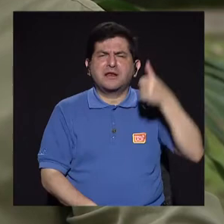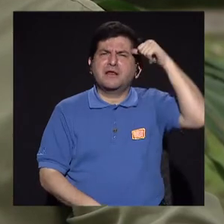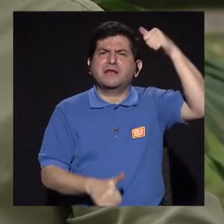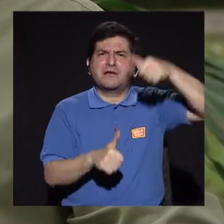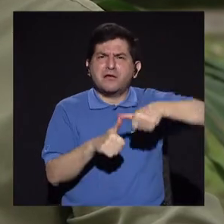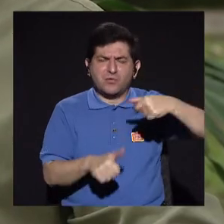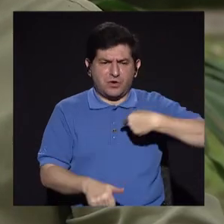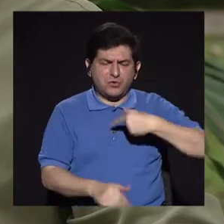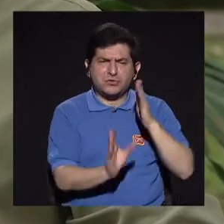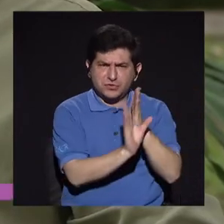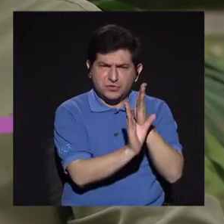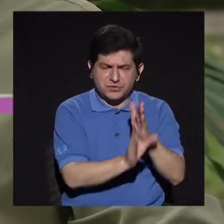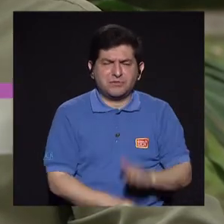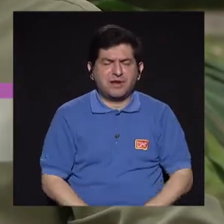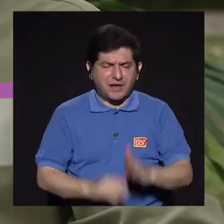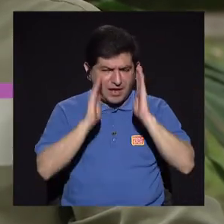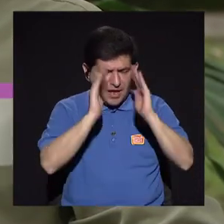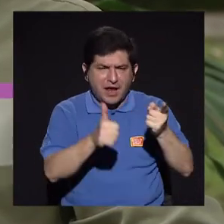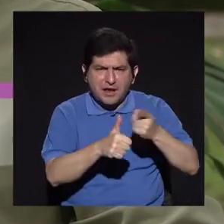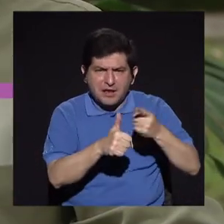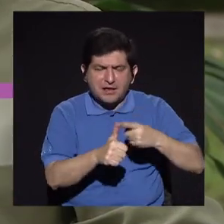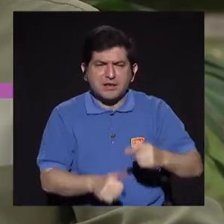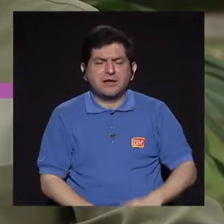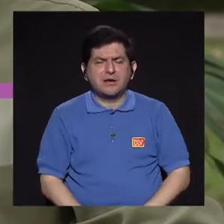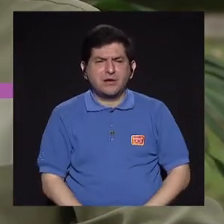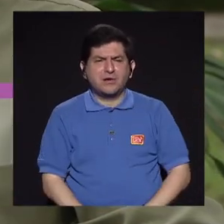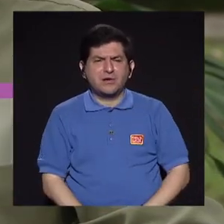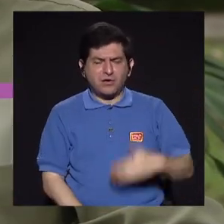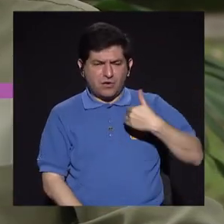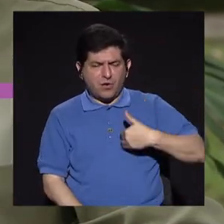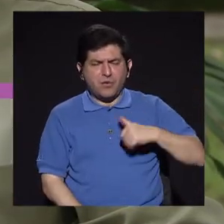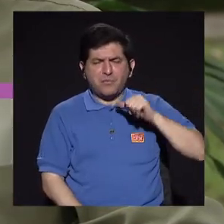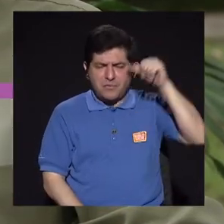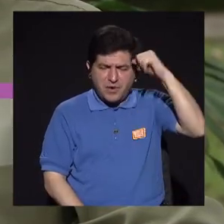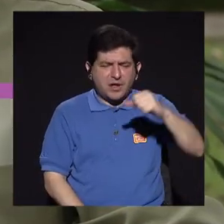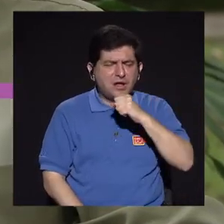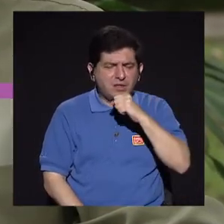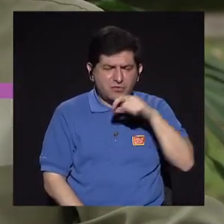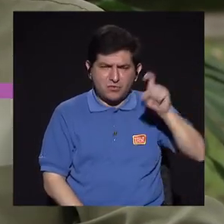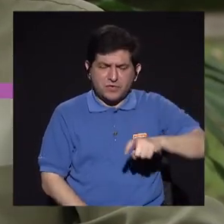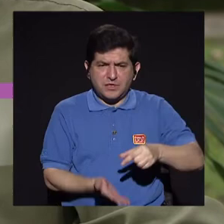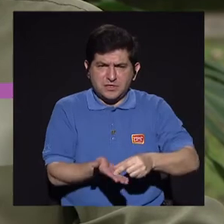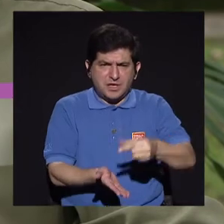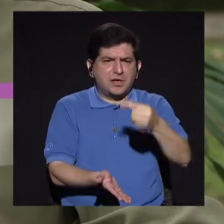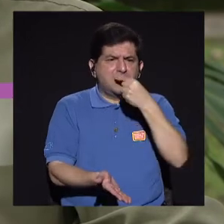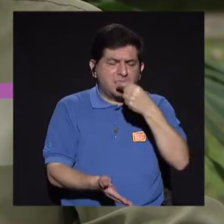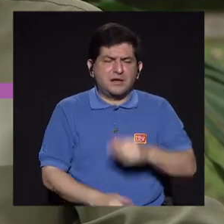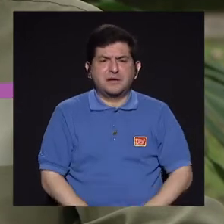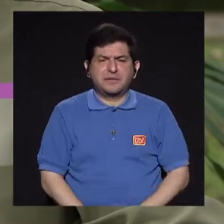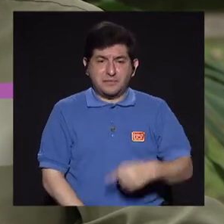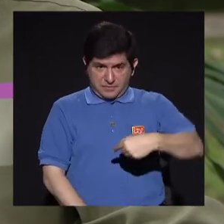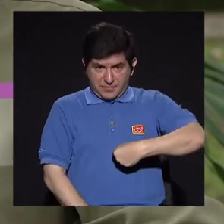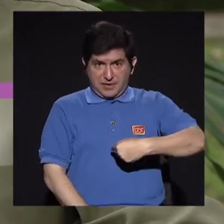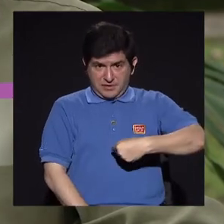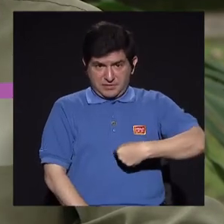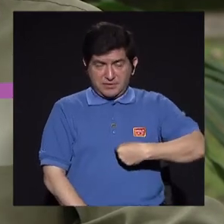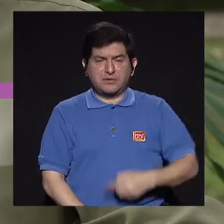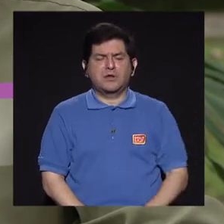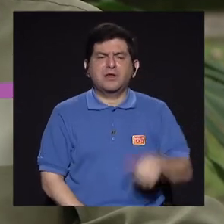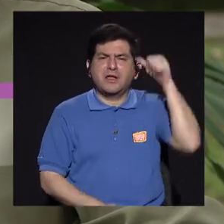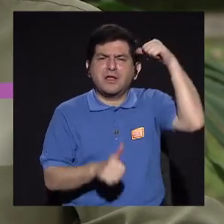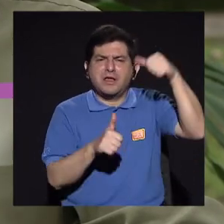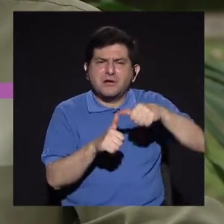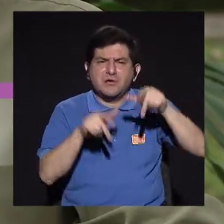recuerdo de mi época de psicólogo en la atención primaria, un señor mayor que tenía que tomarse una pastilla digestiva, una metoclopramida para la digestión,